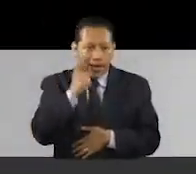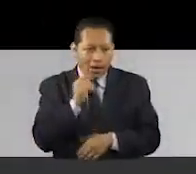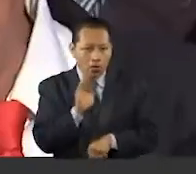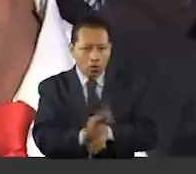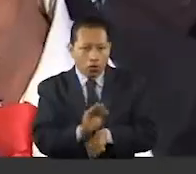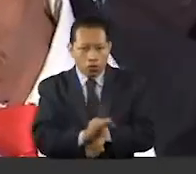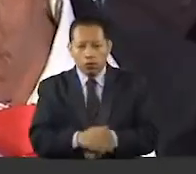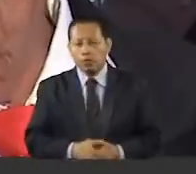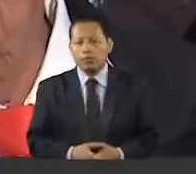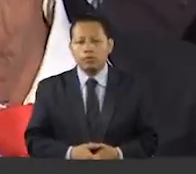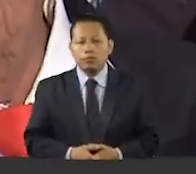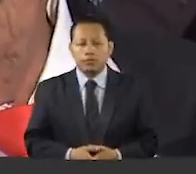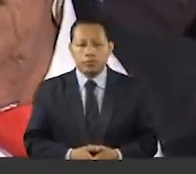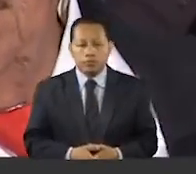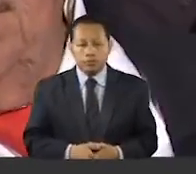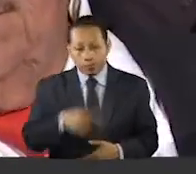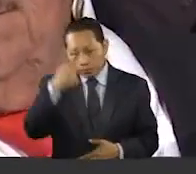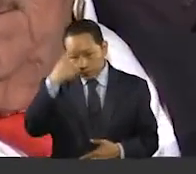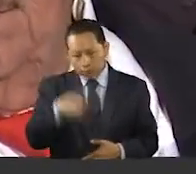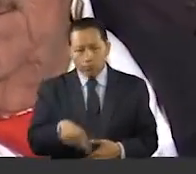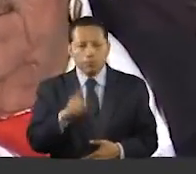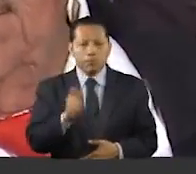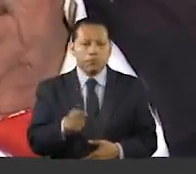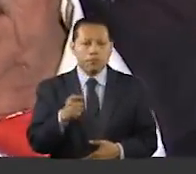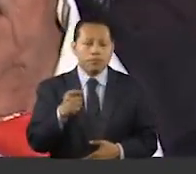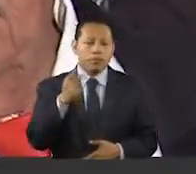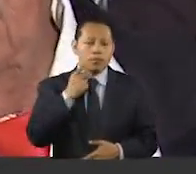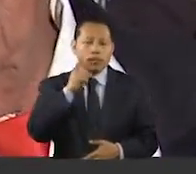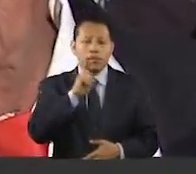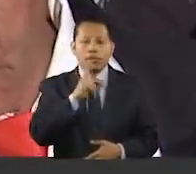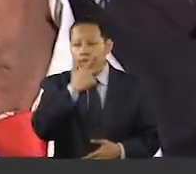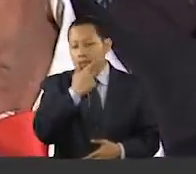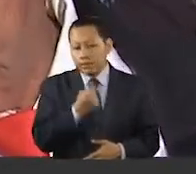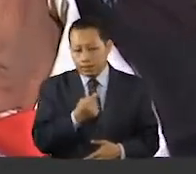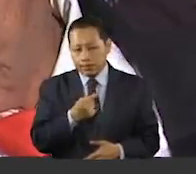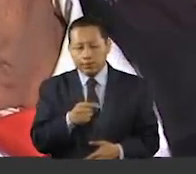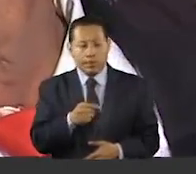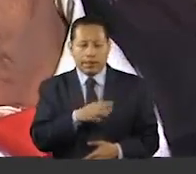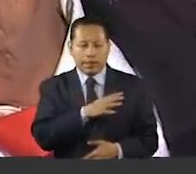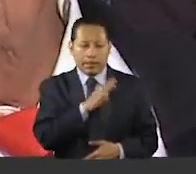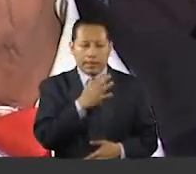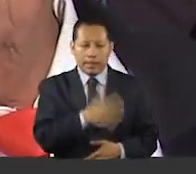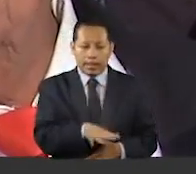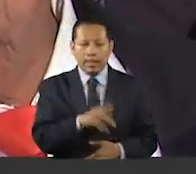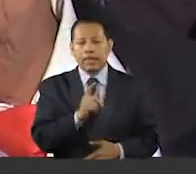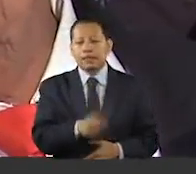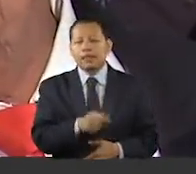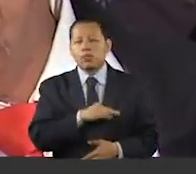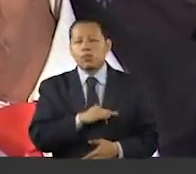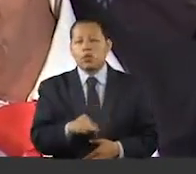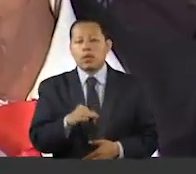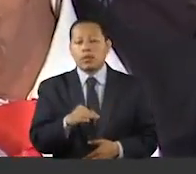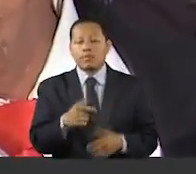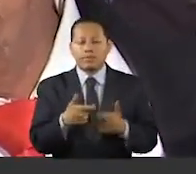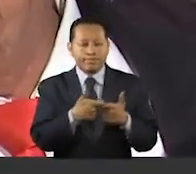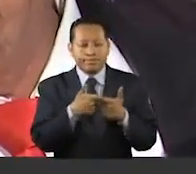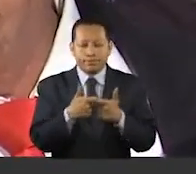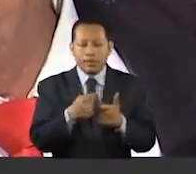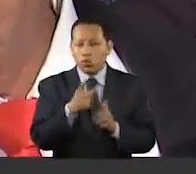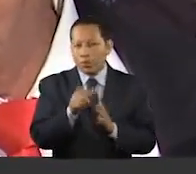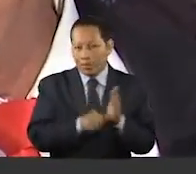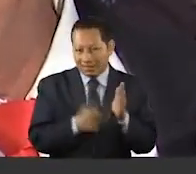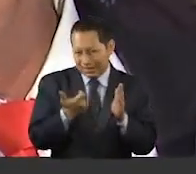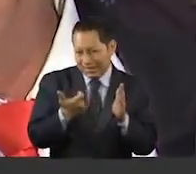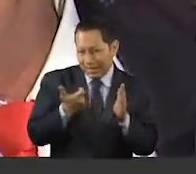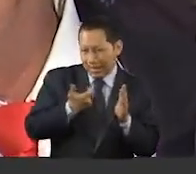Guerrero Para que las y los diputados los legisladores en general aporten un mes de su